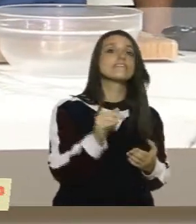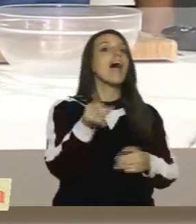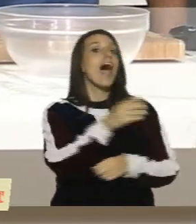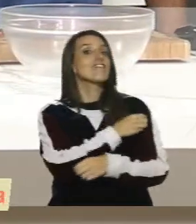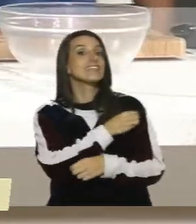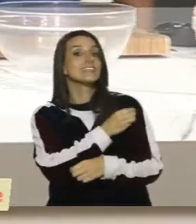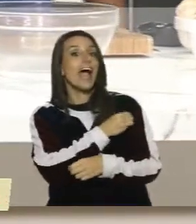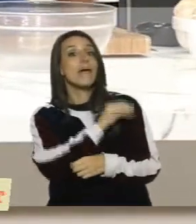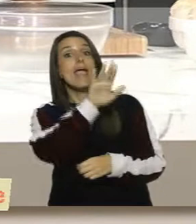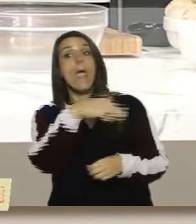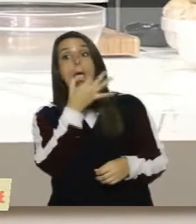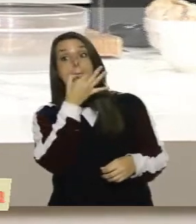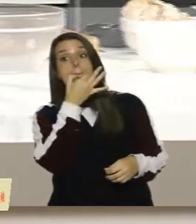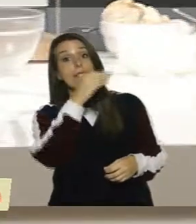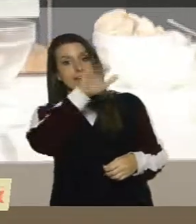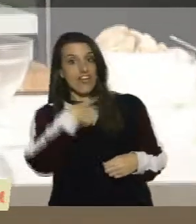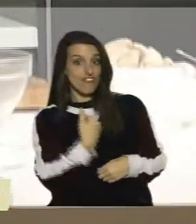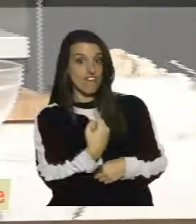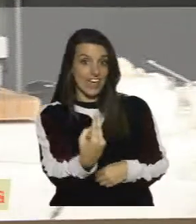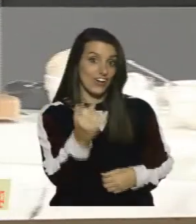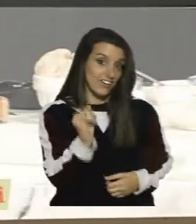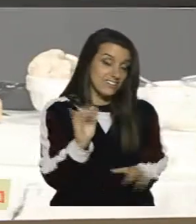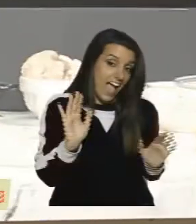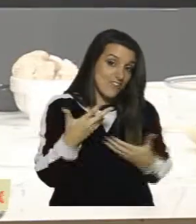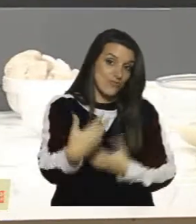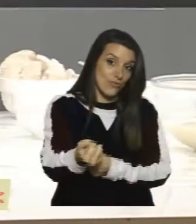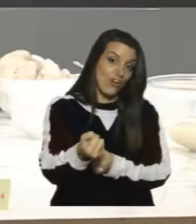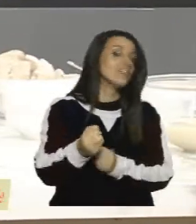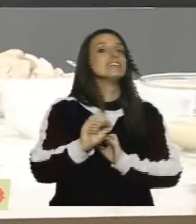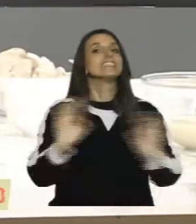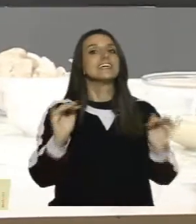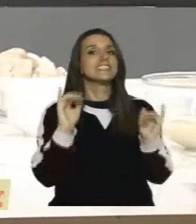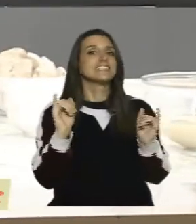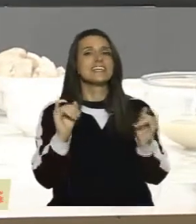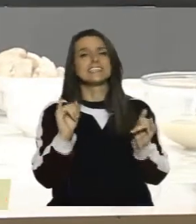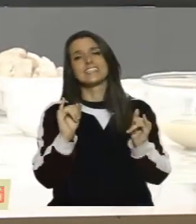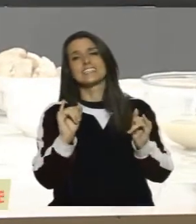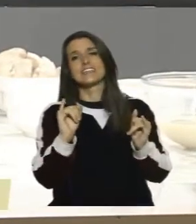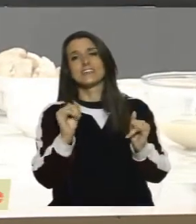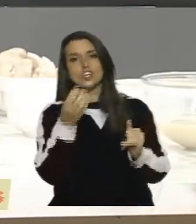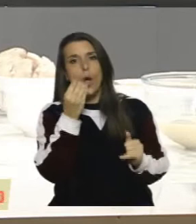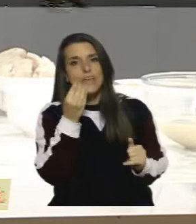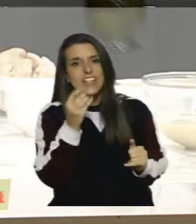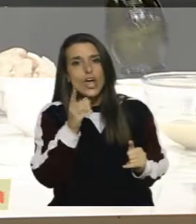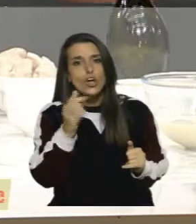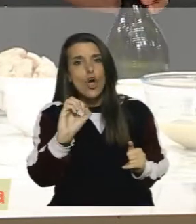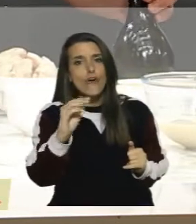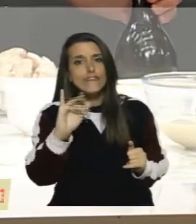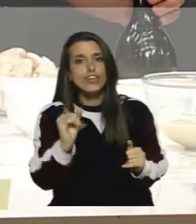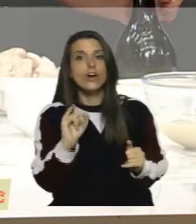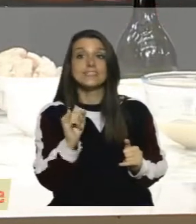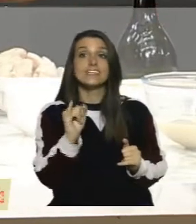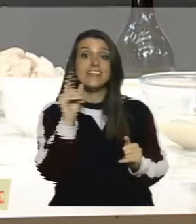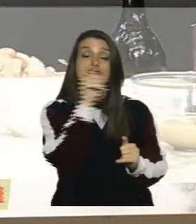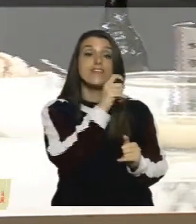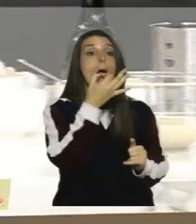encanta. Me chiflás, que estés acá igual, Me chiflás y yo vengo y te doy así con la frijol. Comí gofio hoy, así que. ¿Comiste gofio? Sí, complicado para chiflar.